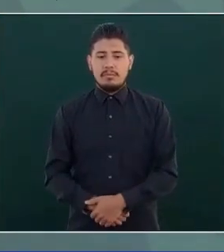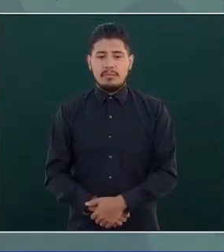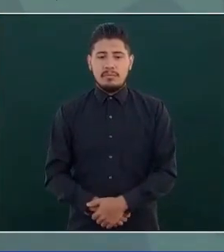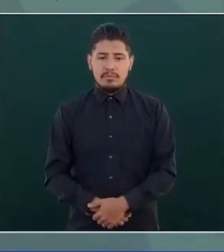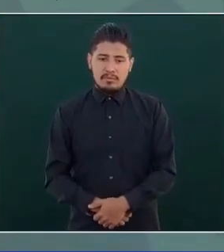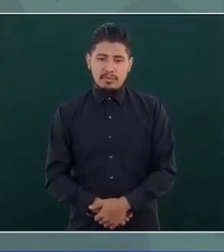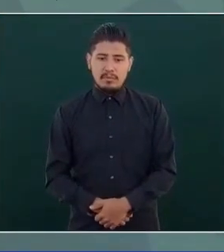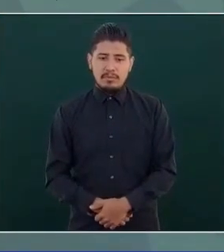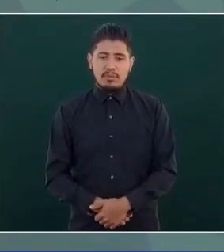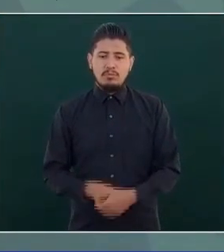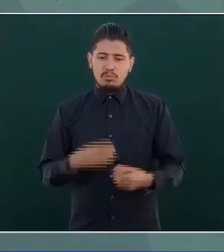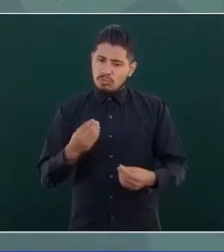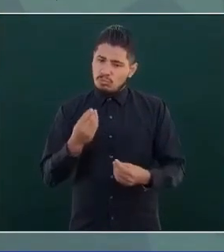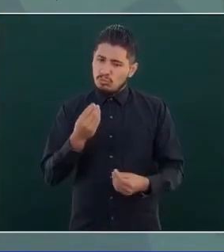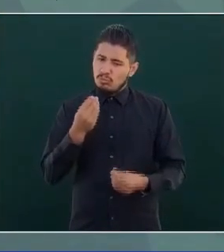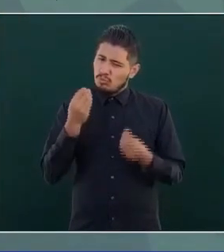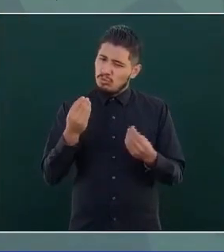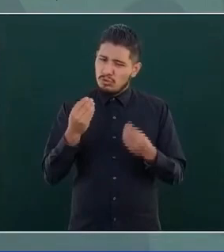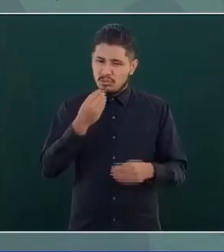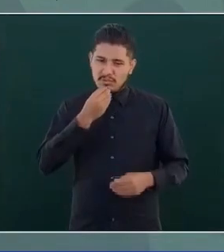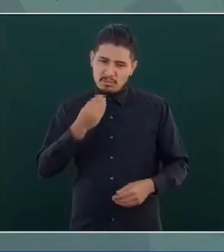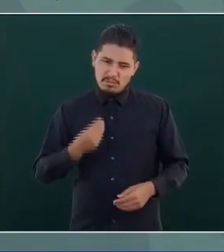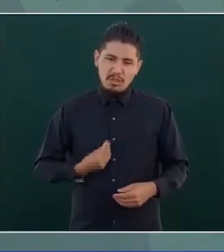arriesgaron su vida, muchos,